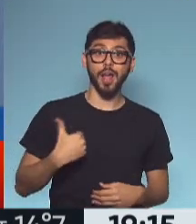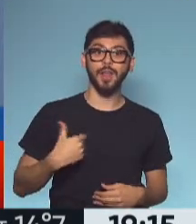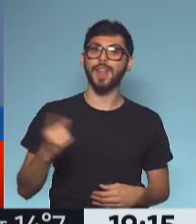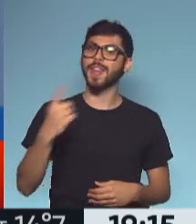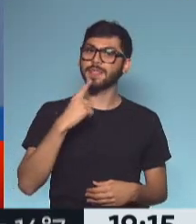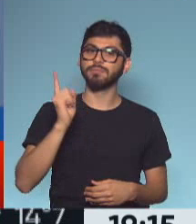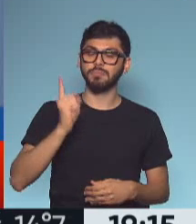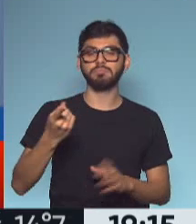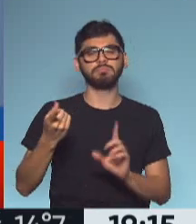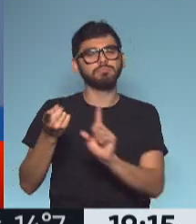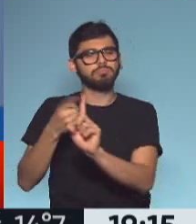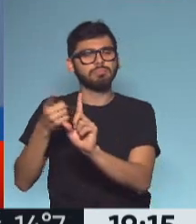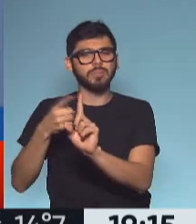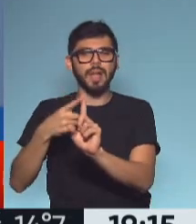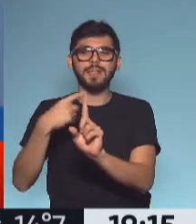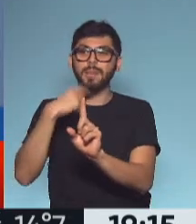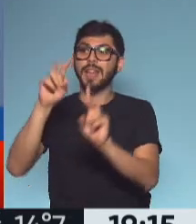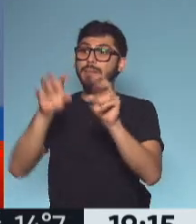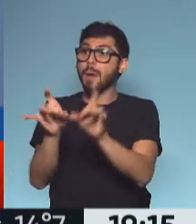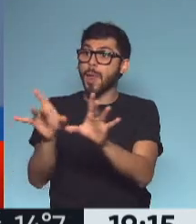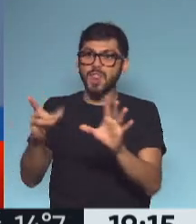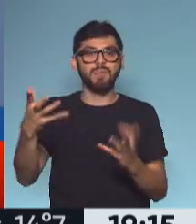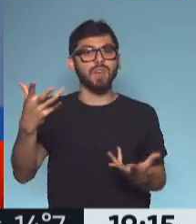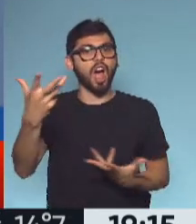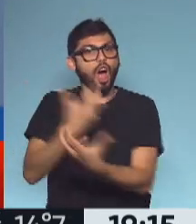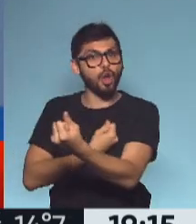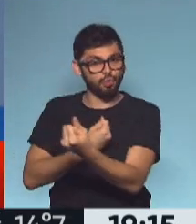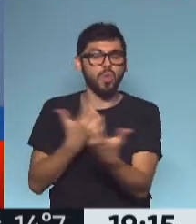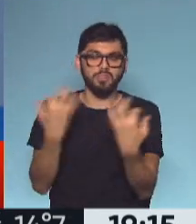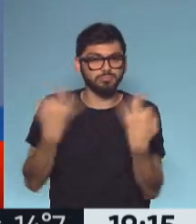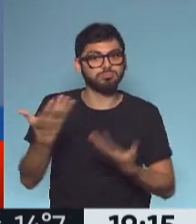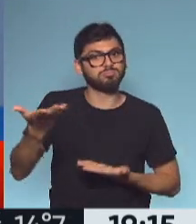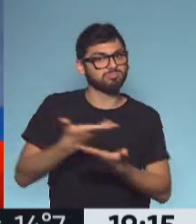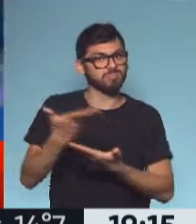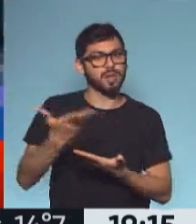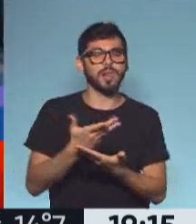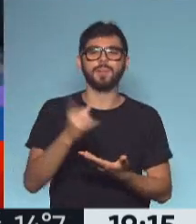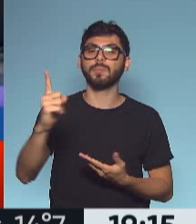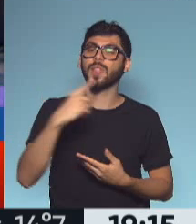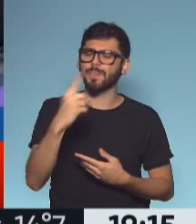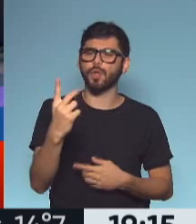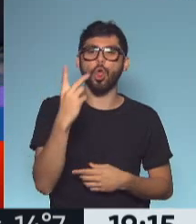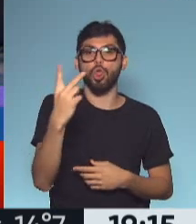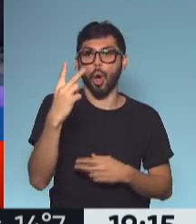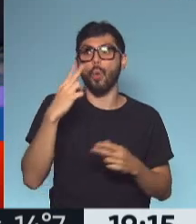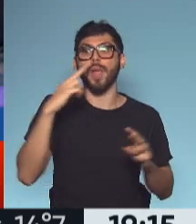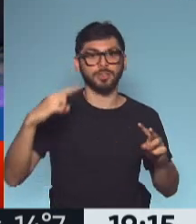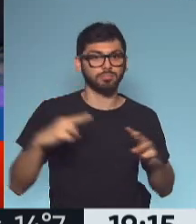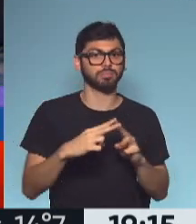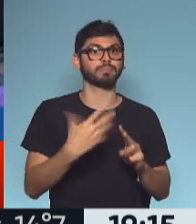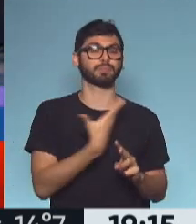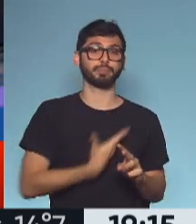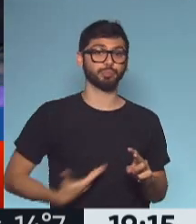muy cerca a España en el manejo de la pandemia. De hecho, él mencionó que tuvo 2 encuentros previos con el